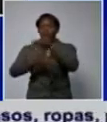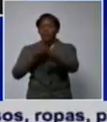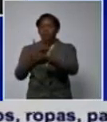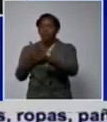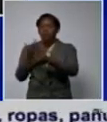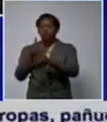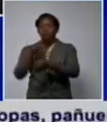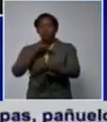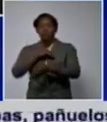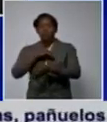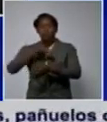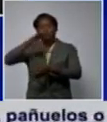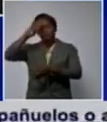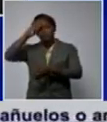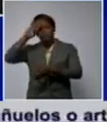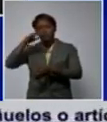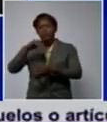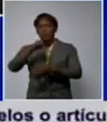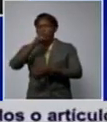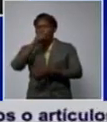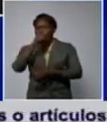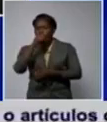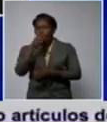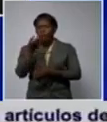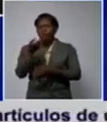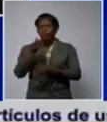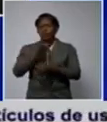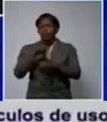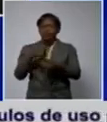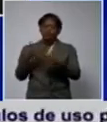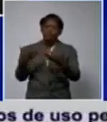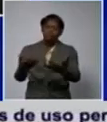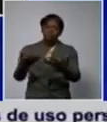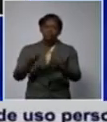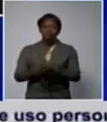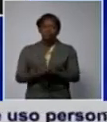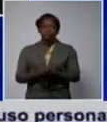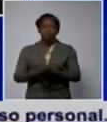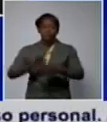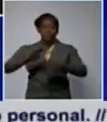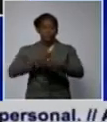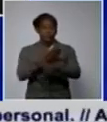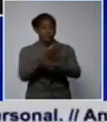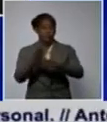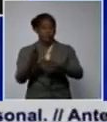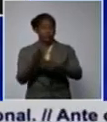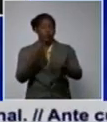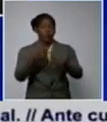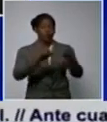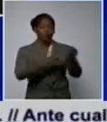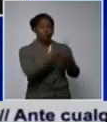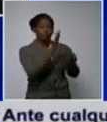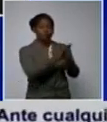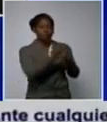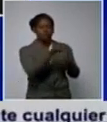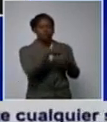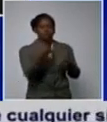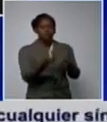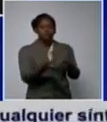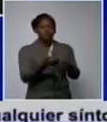síntomas característicos, y en el caso de la COVID, de ahí viene, parece que leo desde aquí,